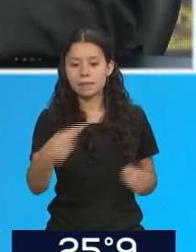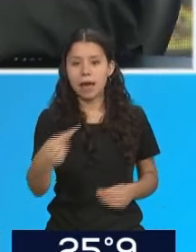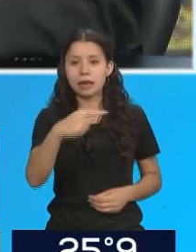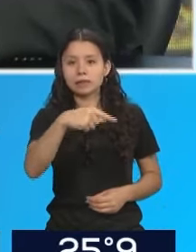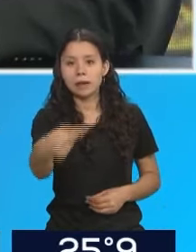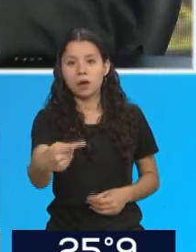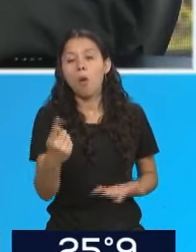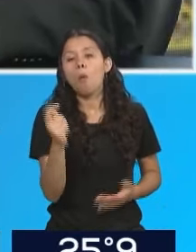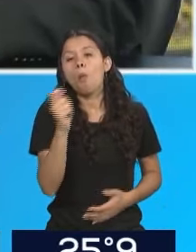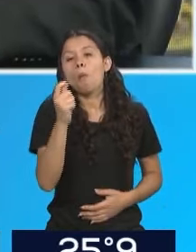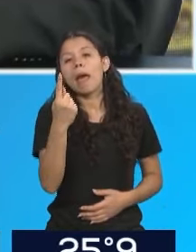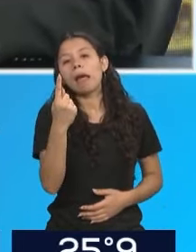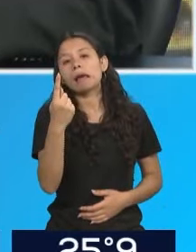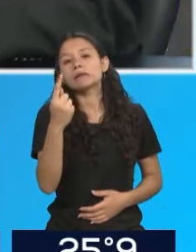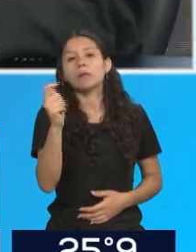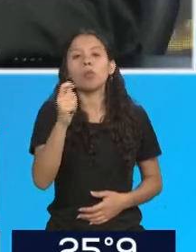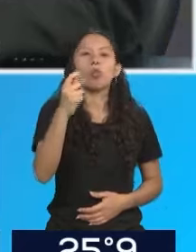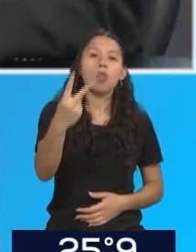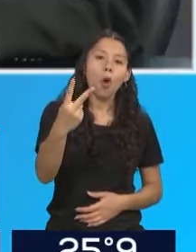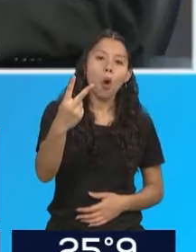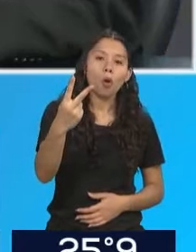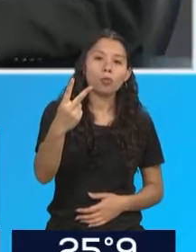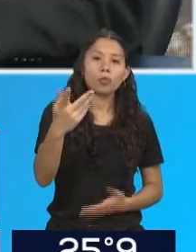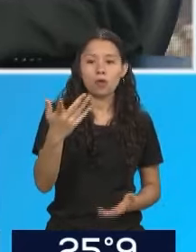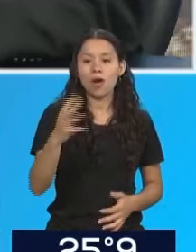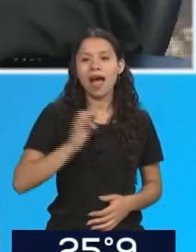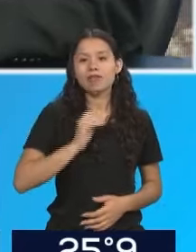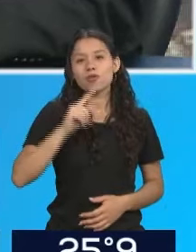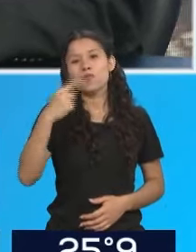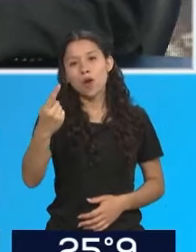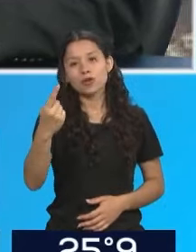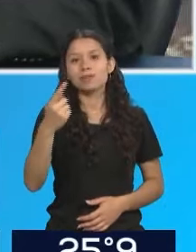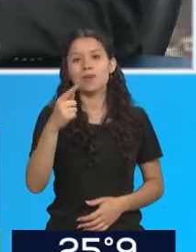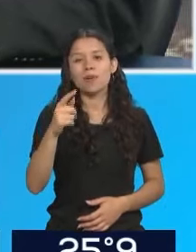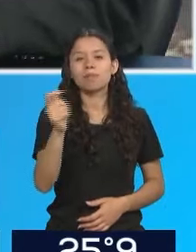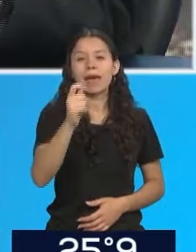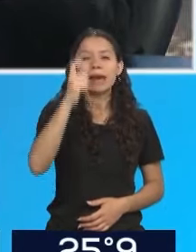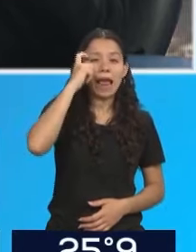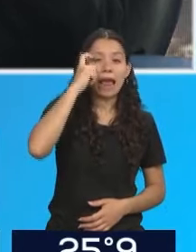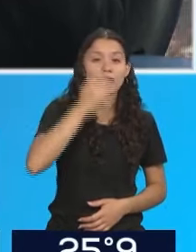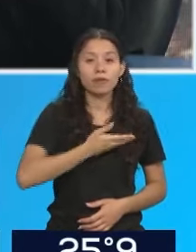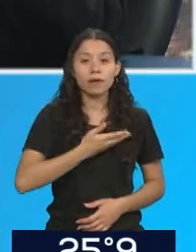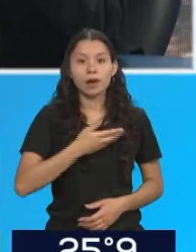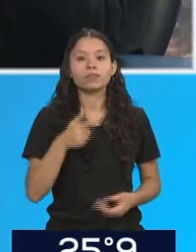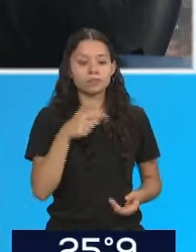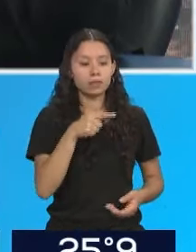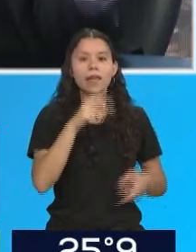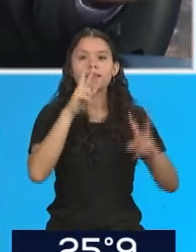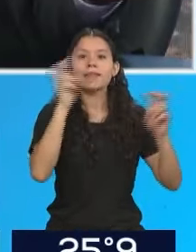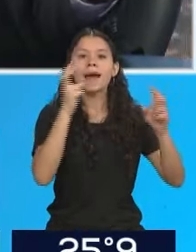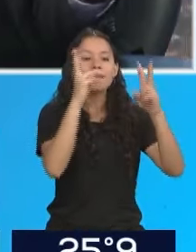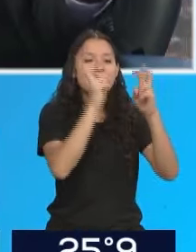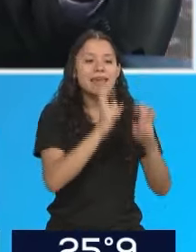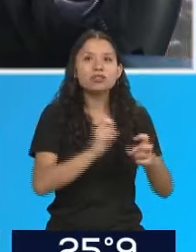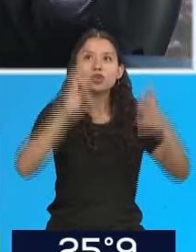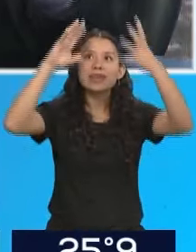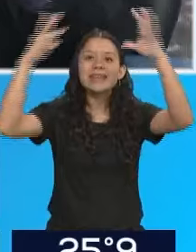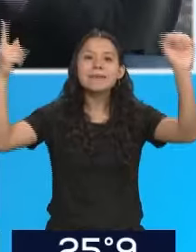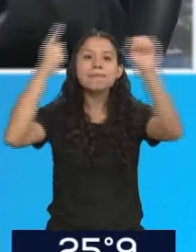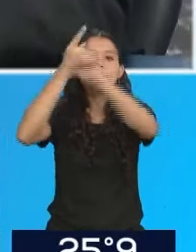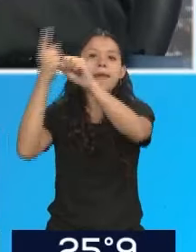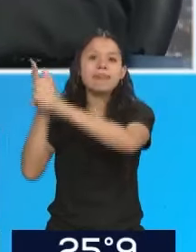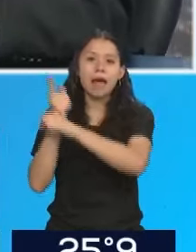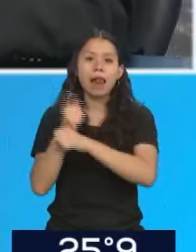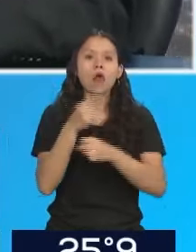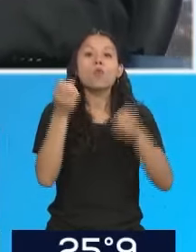un mes o dos meses o los primeros meses del año que viene se presente la declaración de impacto ambiental para explotar, no para explorar. Y